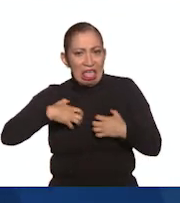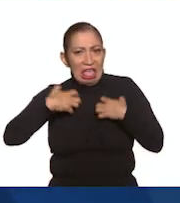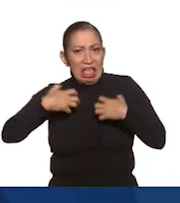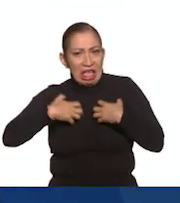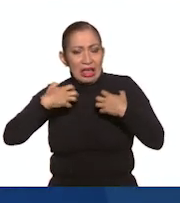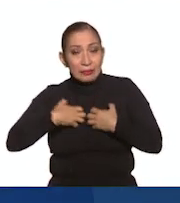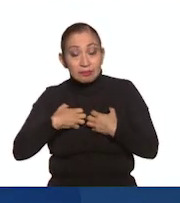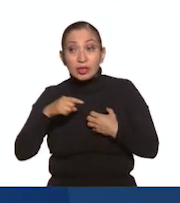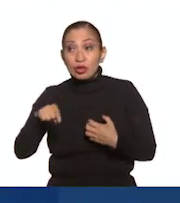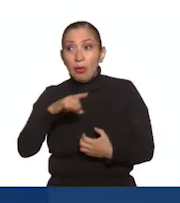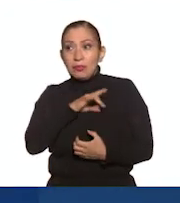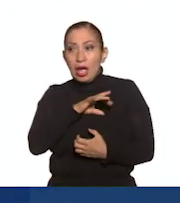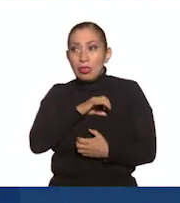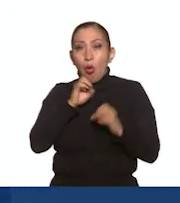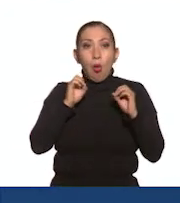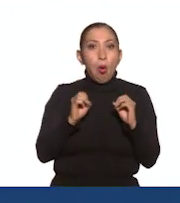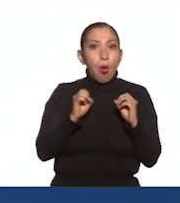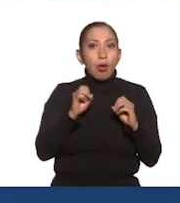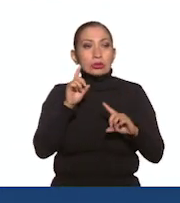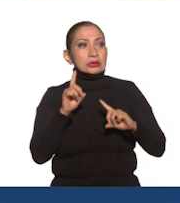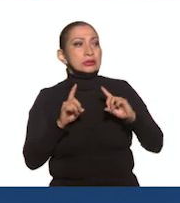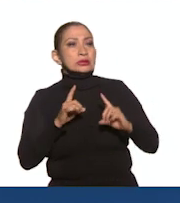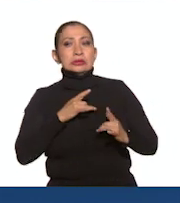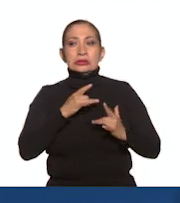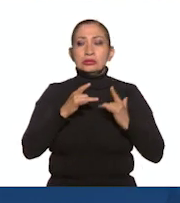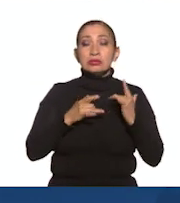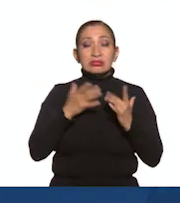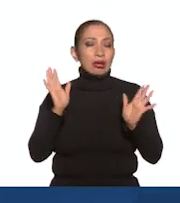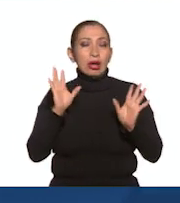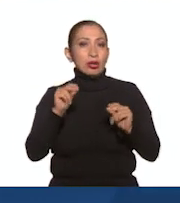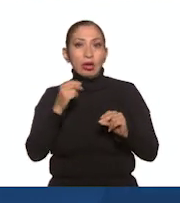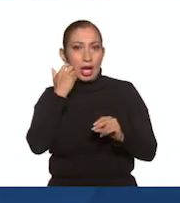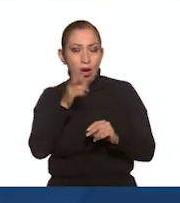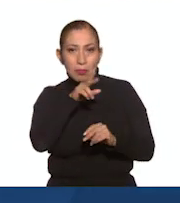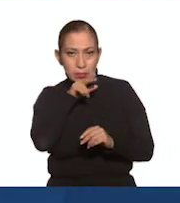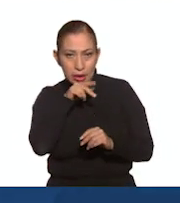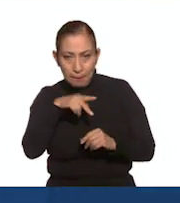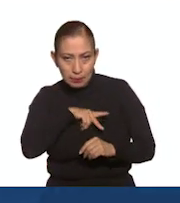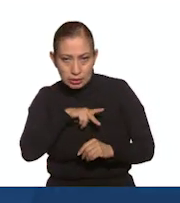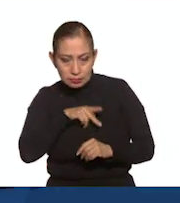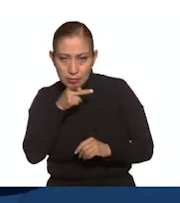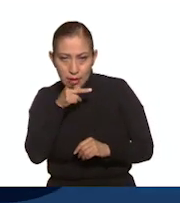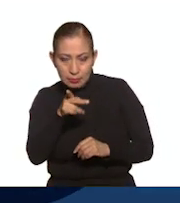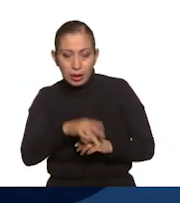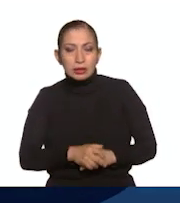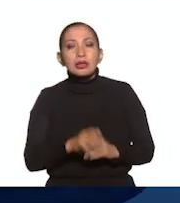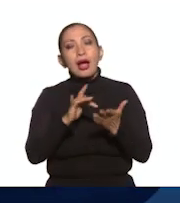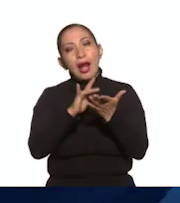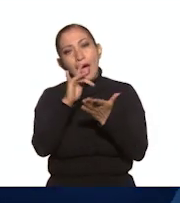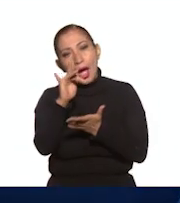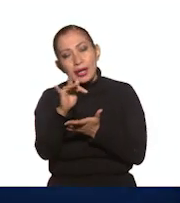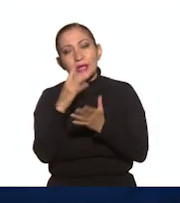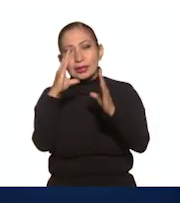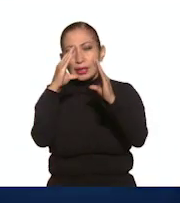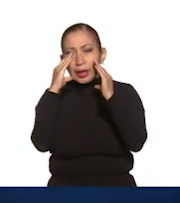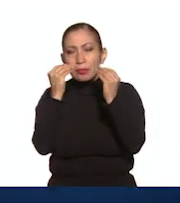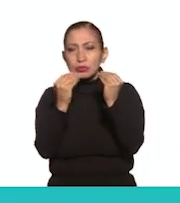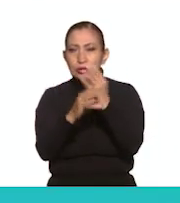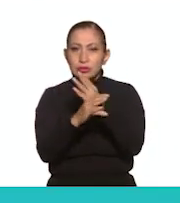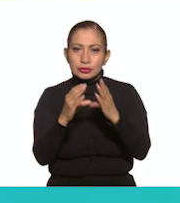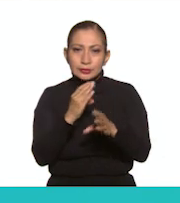Luego, tengo miedo o me siento inseguro. En fin, espero no agobiarlos mucho con mis palabras. Gracias por enseñarme